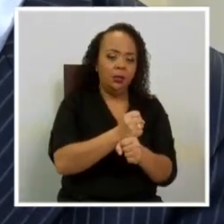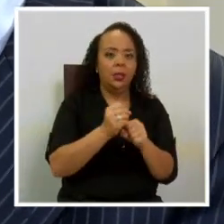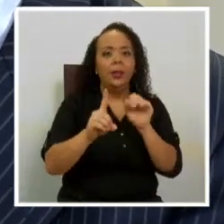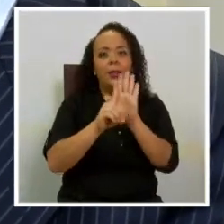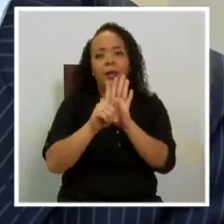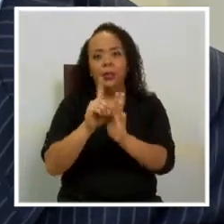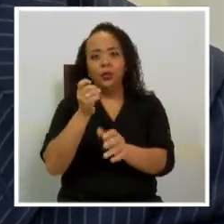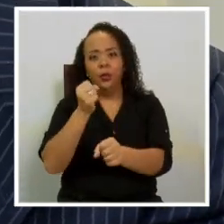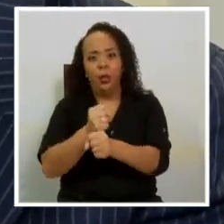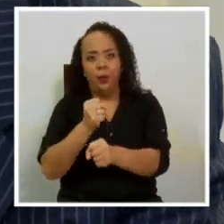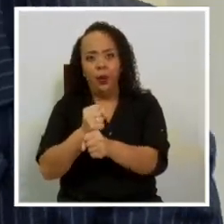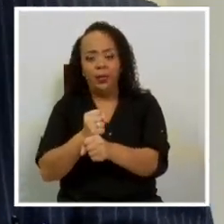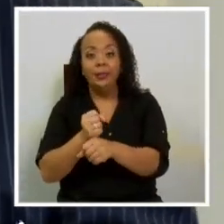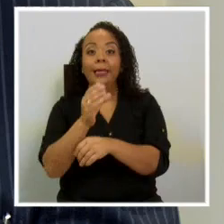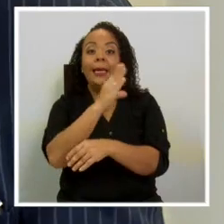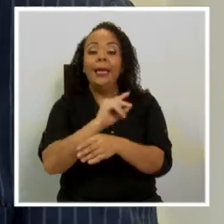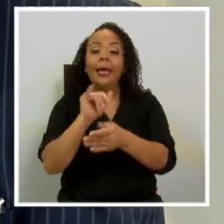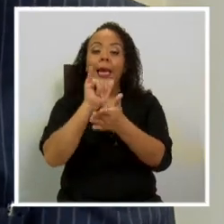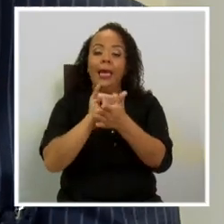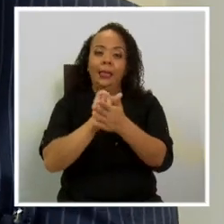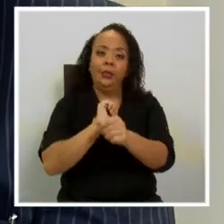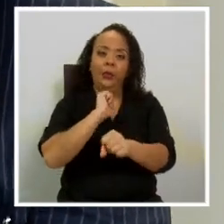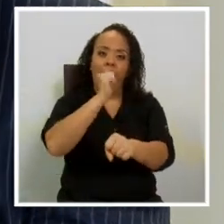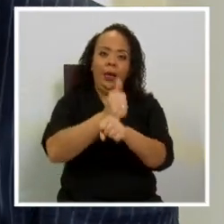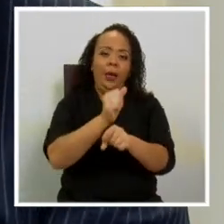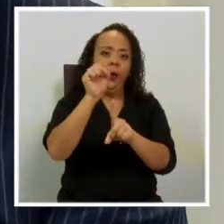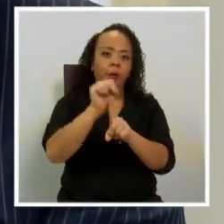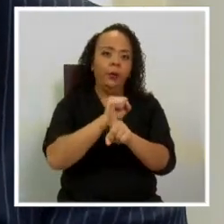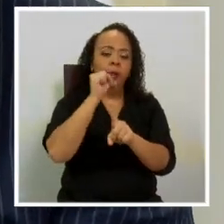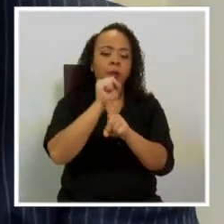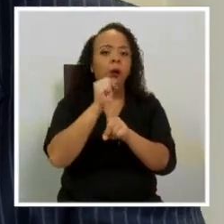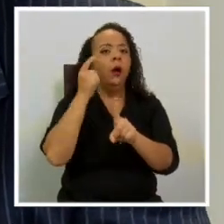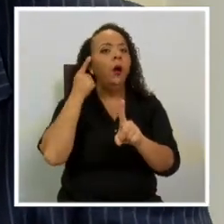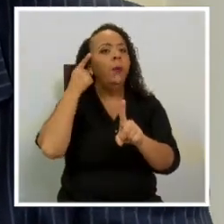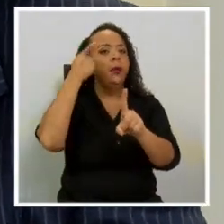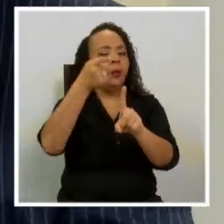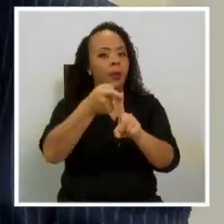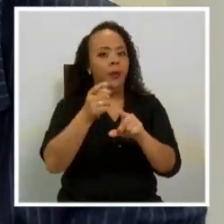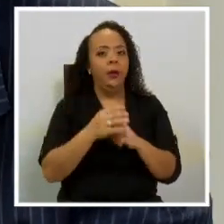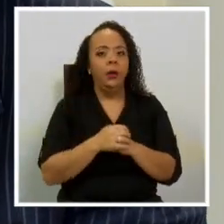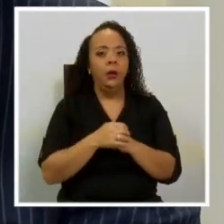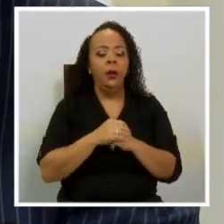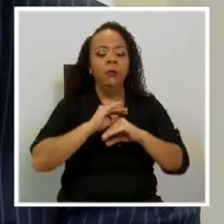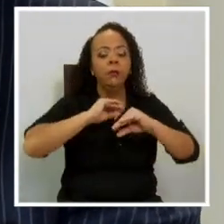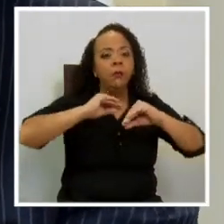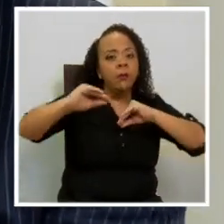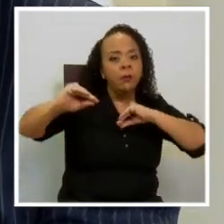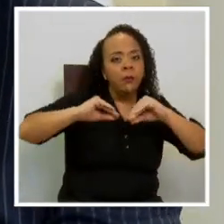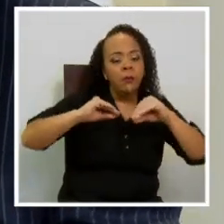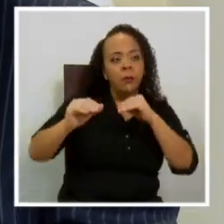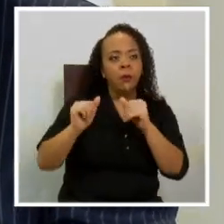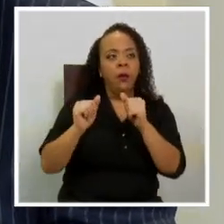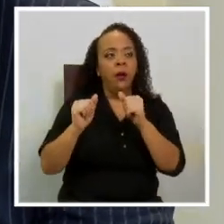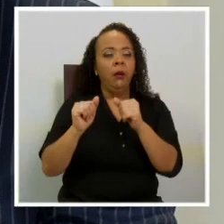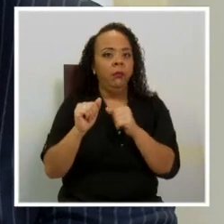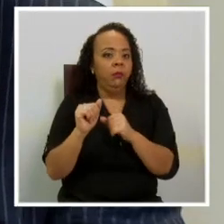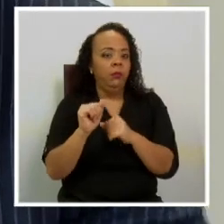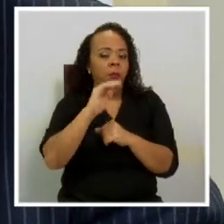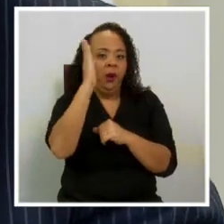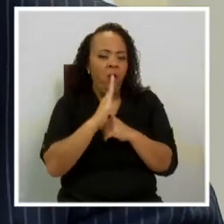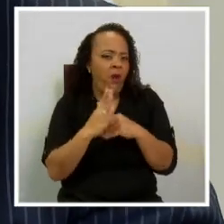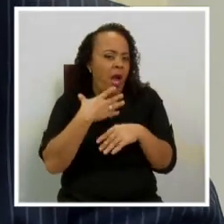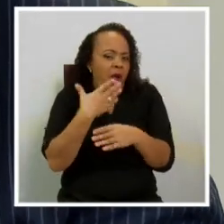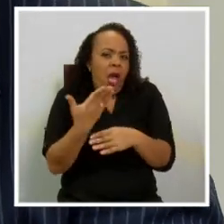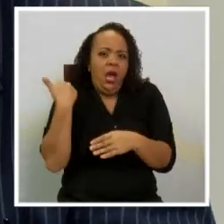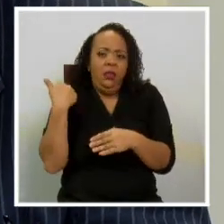derechos laborales, y que eso crea una condición objetiva de movilización como nunca antes se ha tenido en